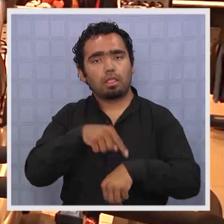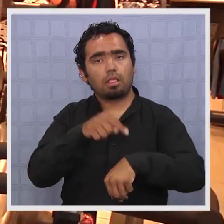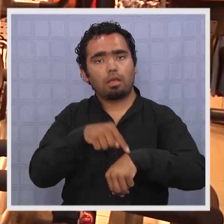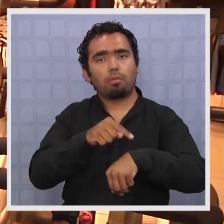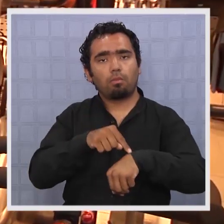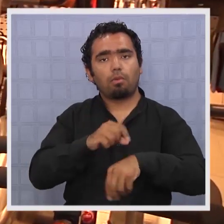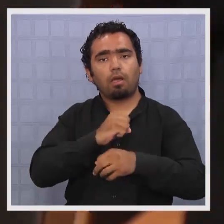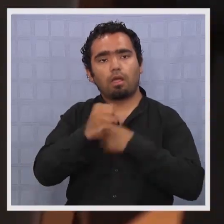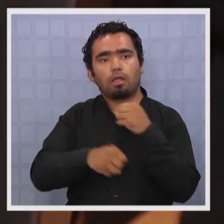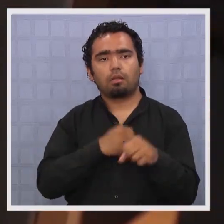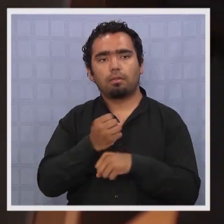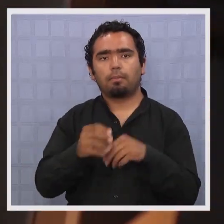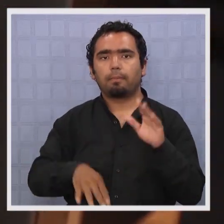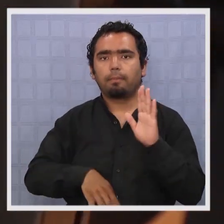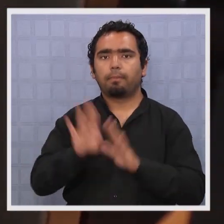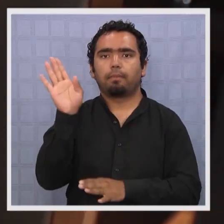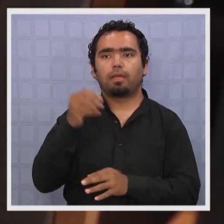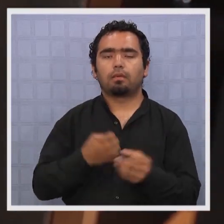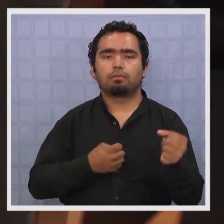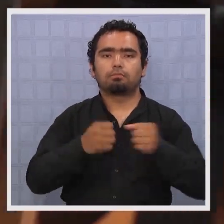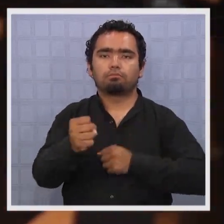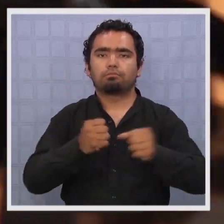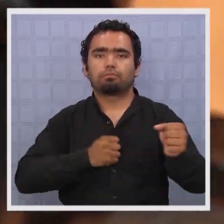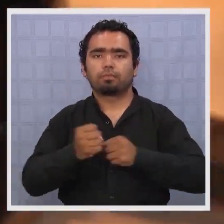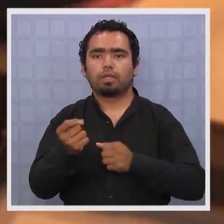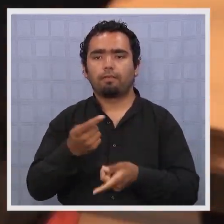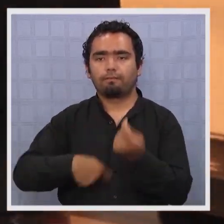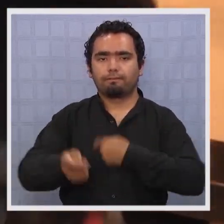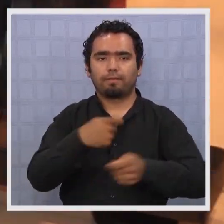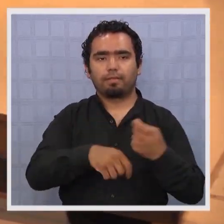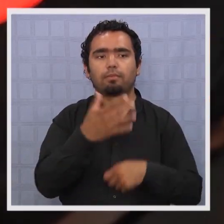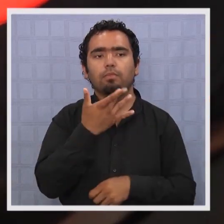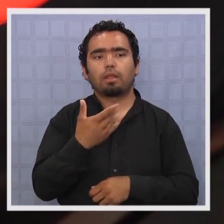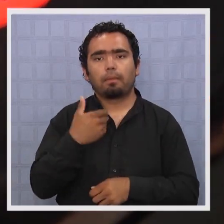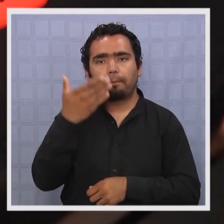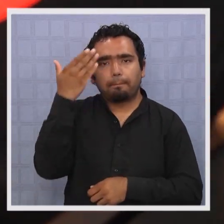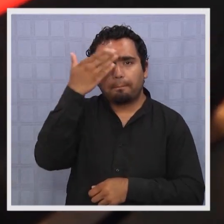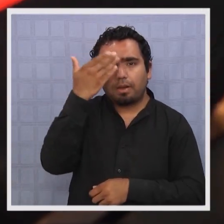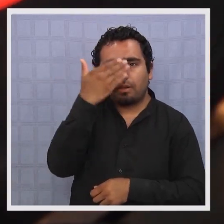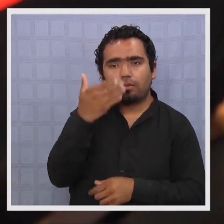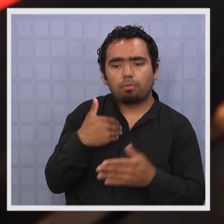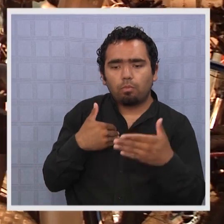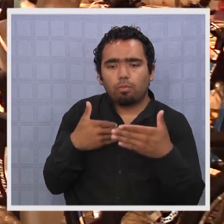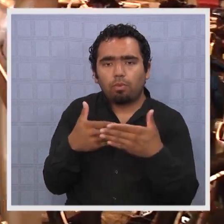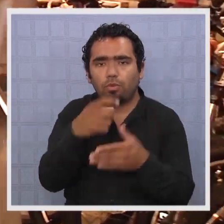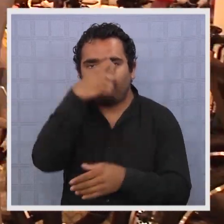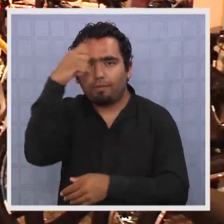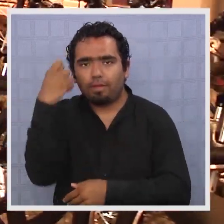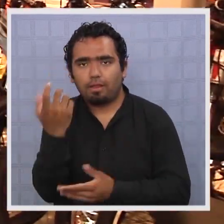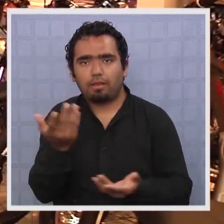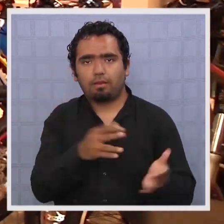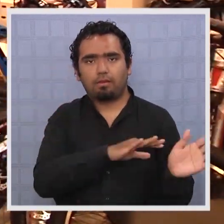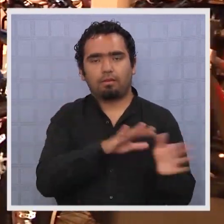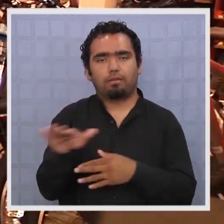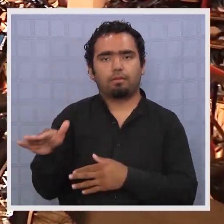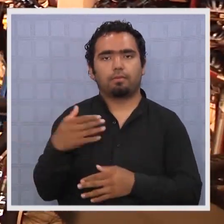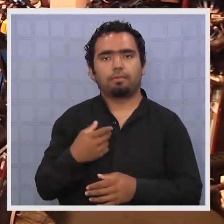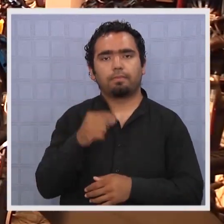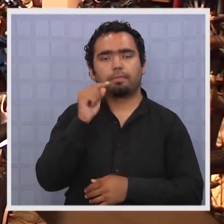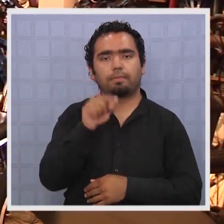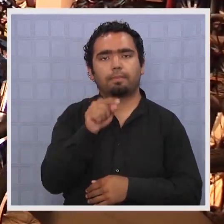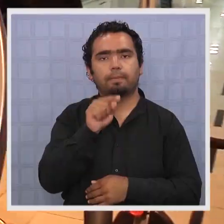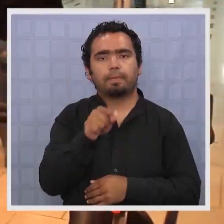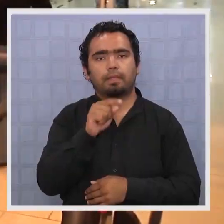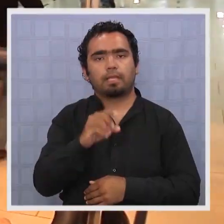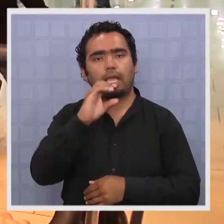suben las ventas de estos productos por la preocupación en la cercanía del verano y de querer lucir bien sí eh una de las